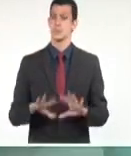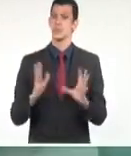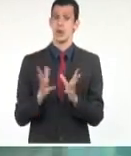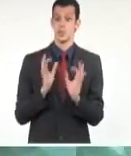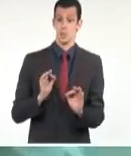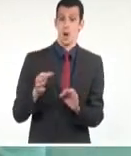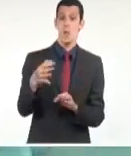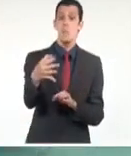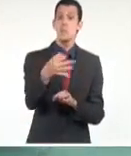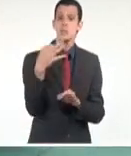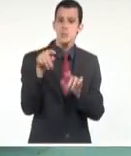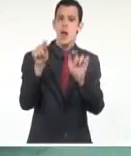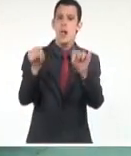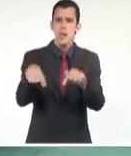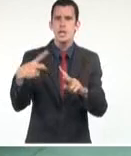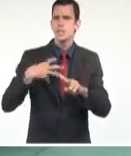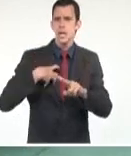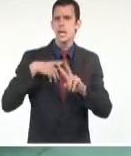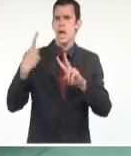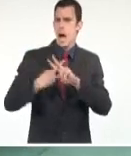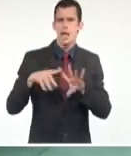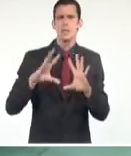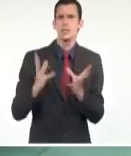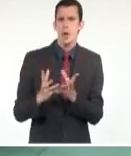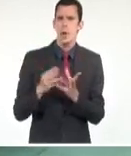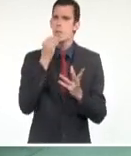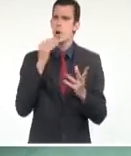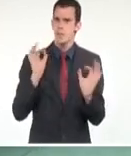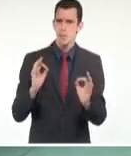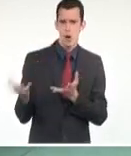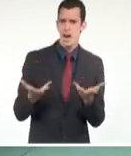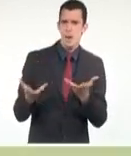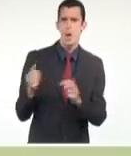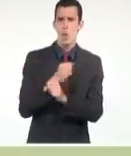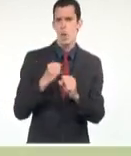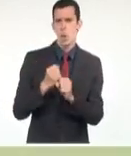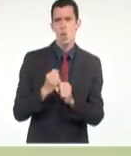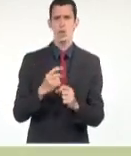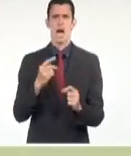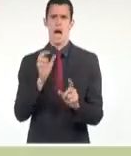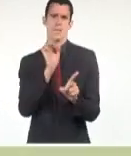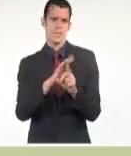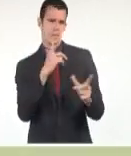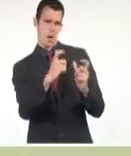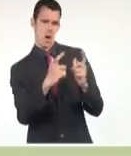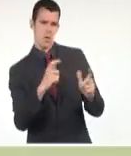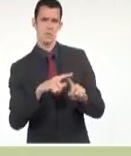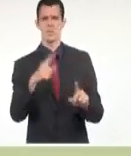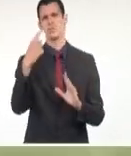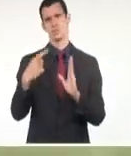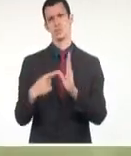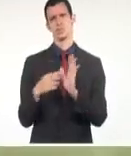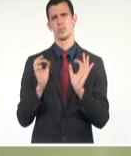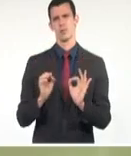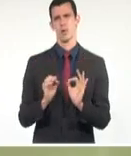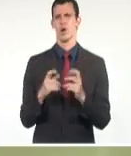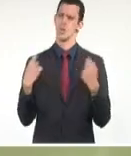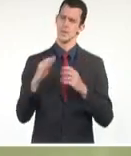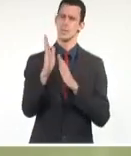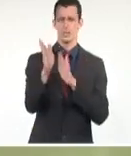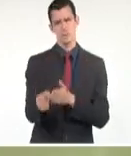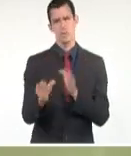de cada municipio, la asistencia de expertos y la vacunación, pero ninguna medida es suficiente por sí sola. No solo